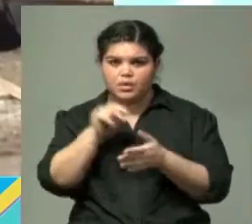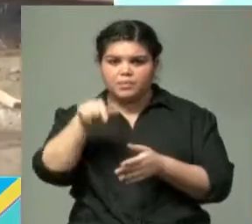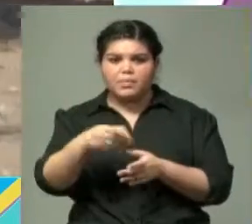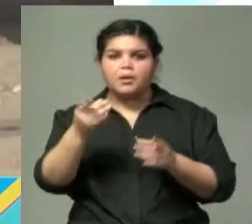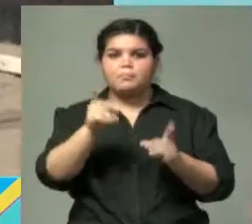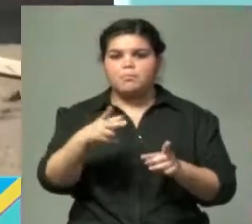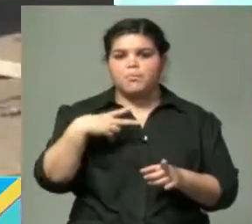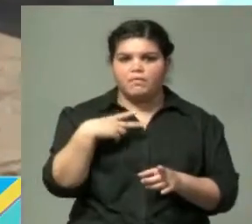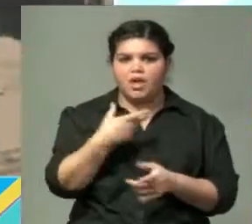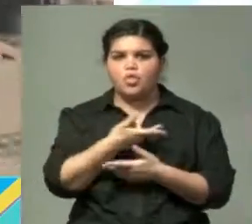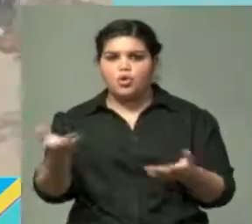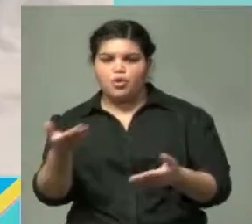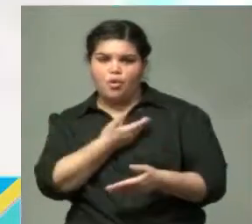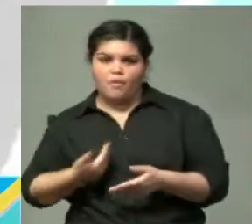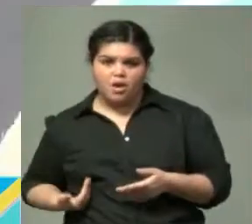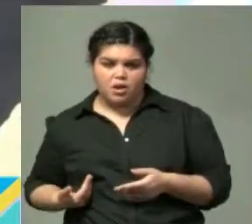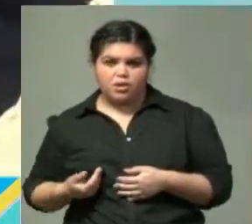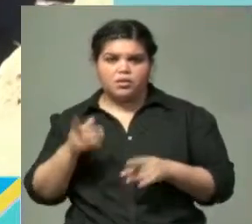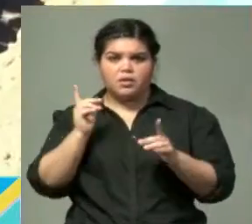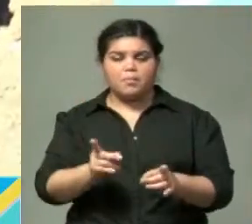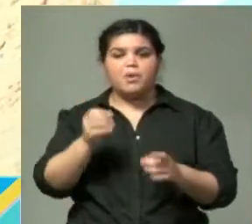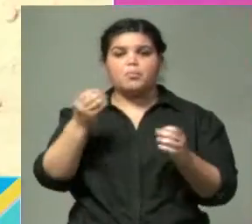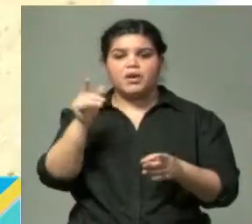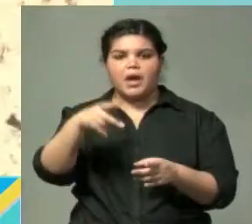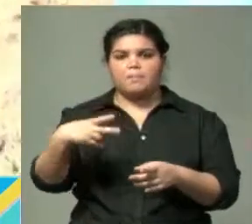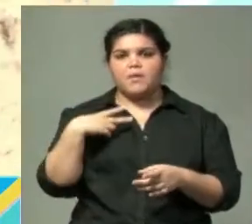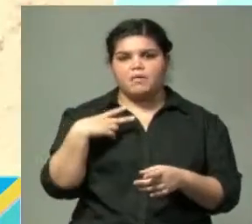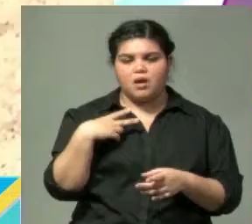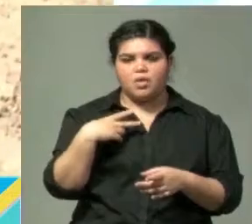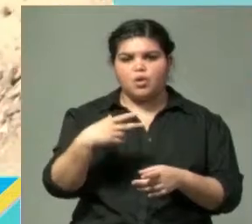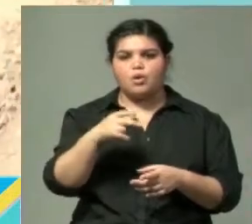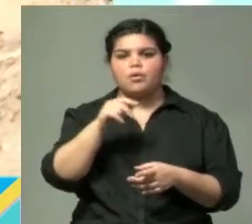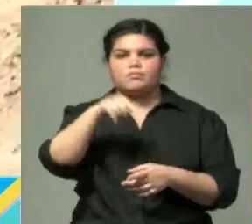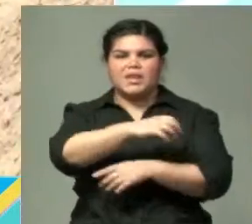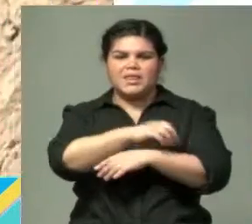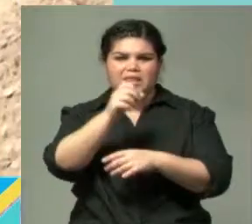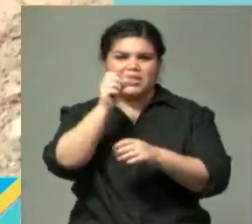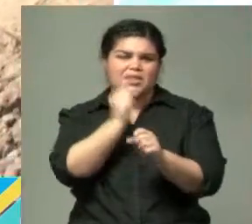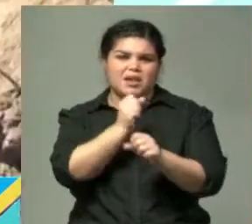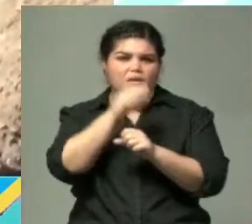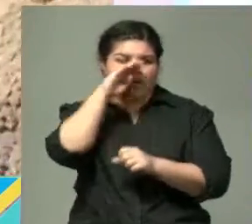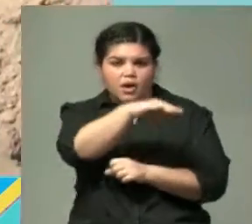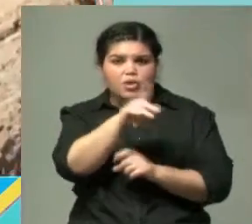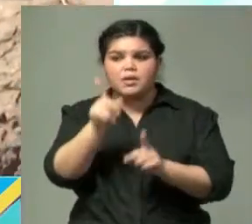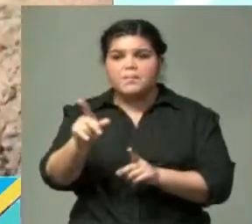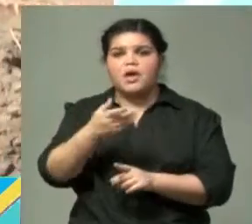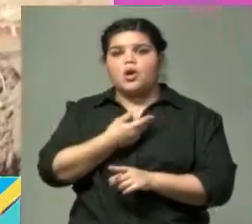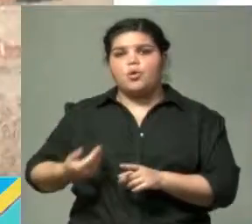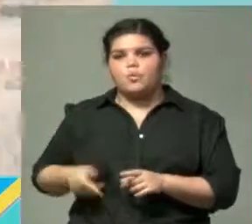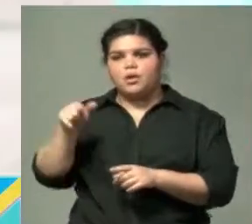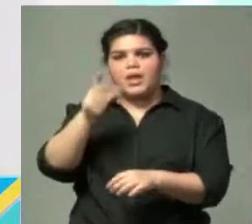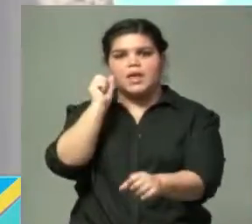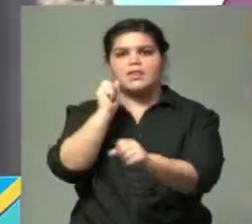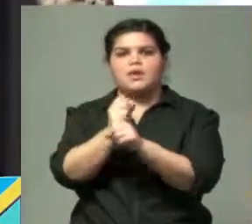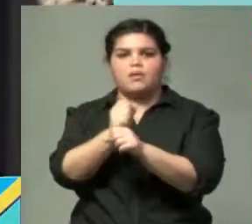ámbito privado y en el ámbito estatal, ¿no? Porque precarizan tanto los privados como el propio Estado. El propio Estado precariza en escuelas,